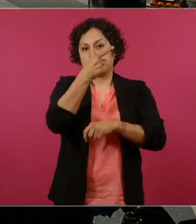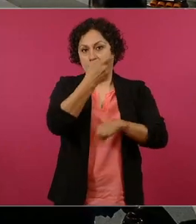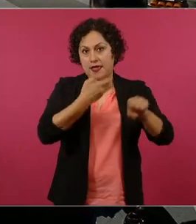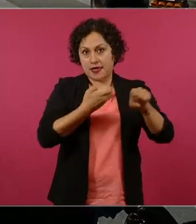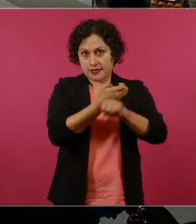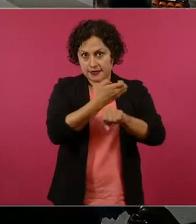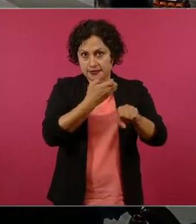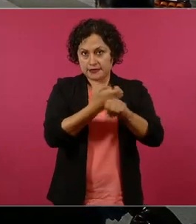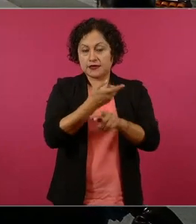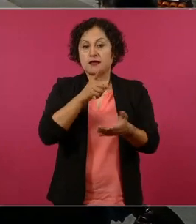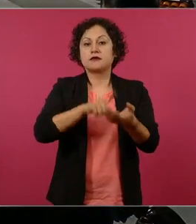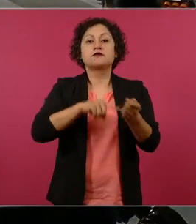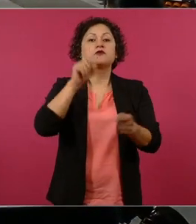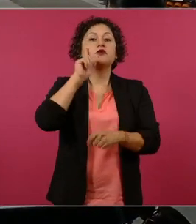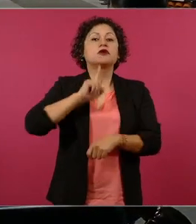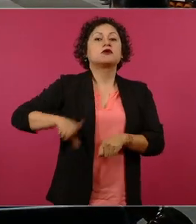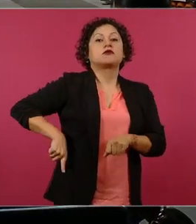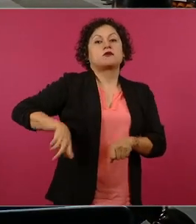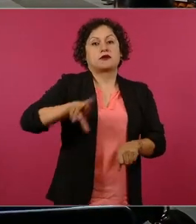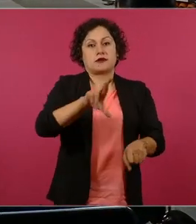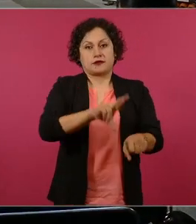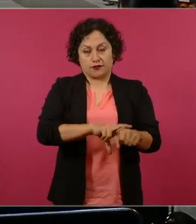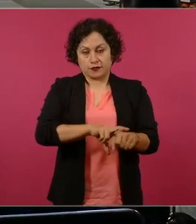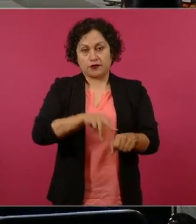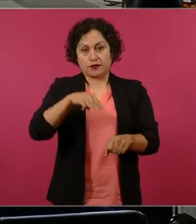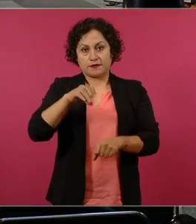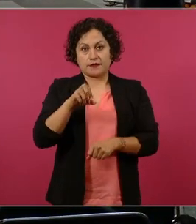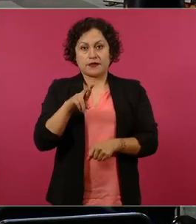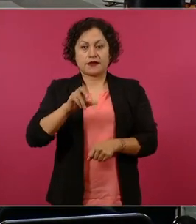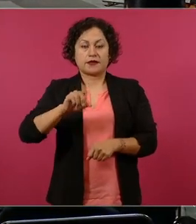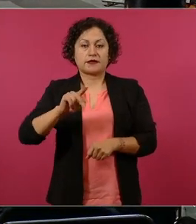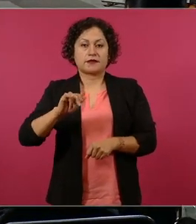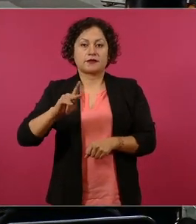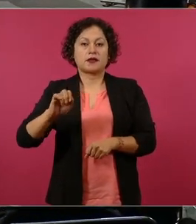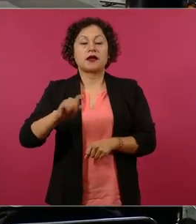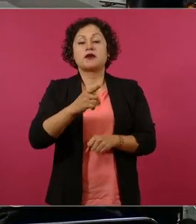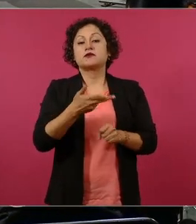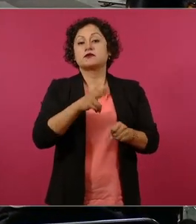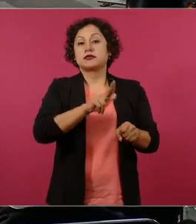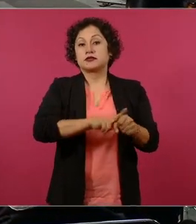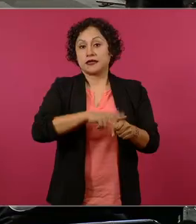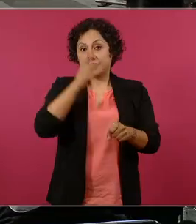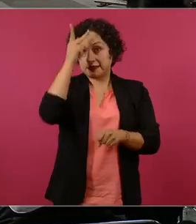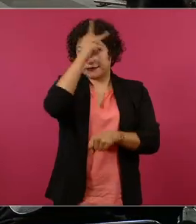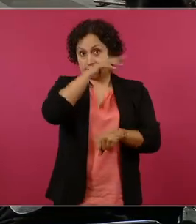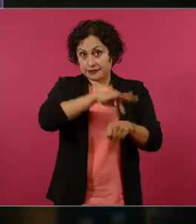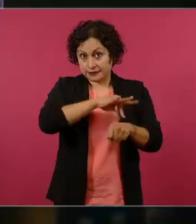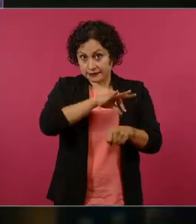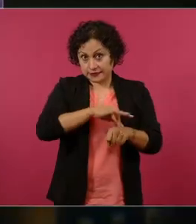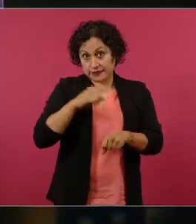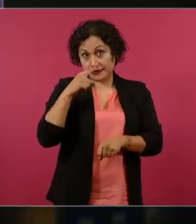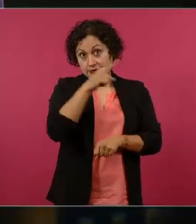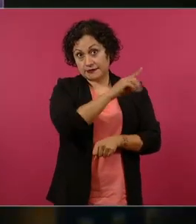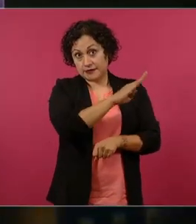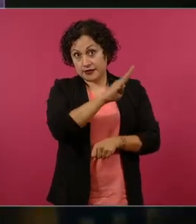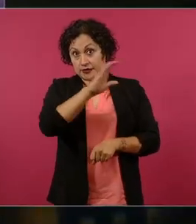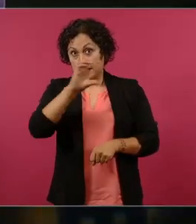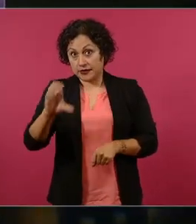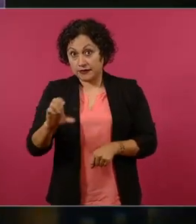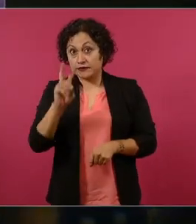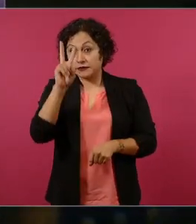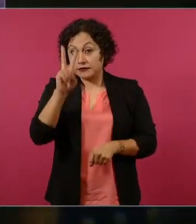de la gobernadora Marina del Pilar en el instituto de psiquiatría de Baja California y pbc más de 5,000